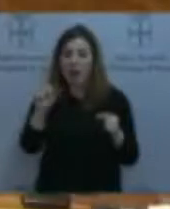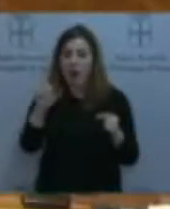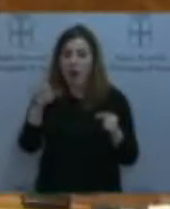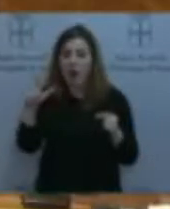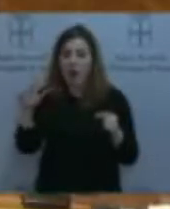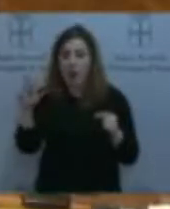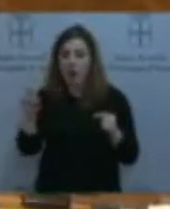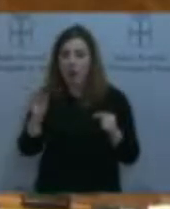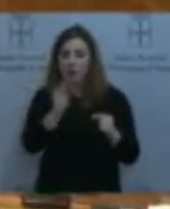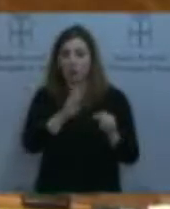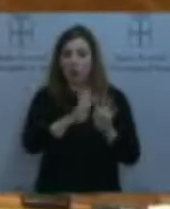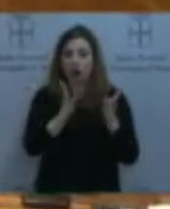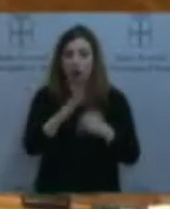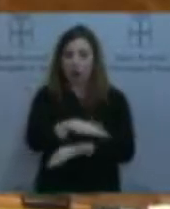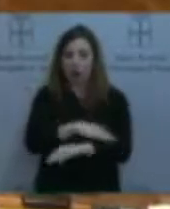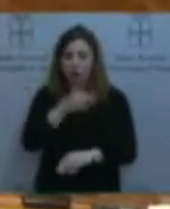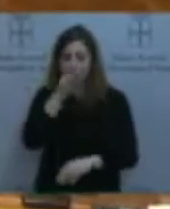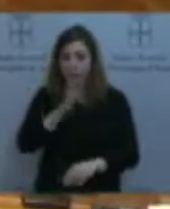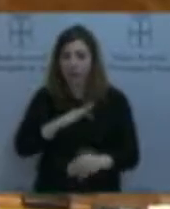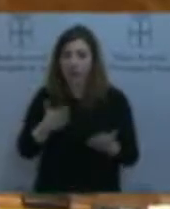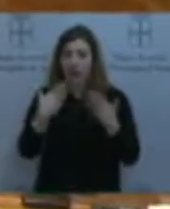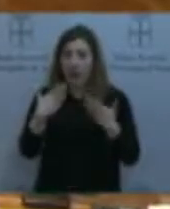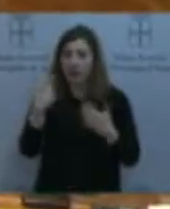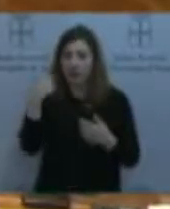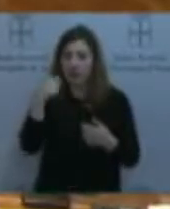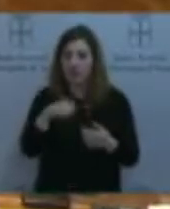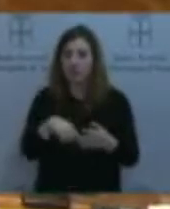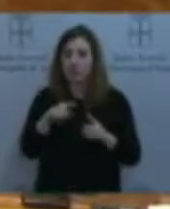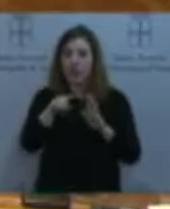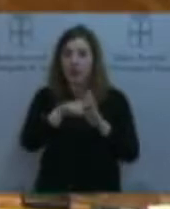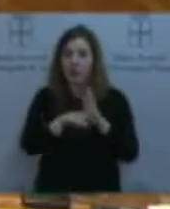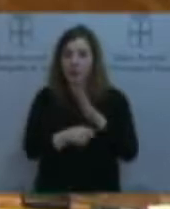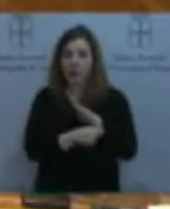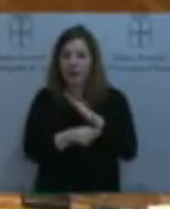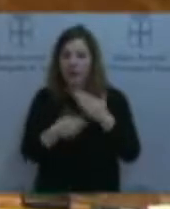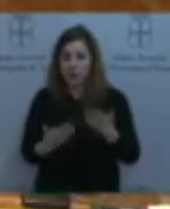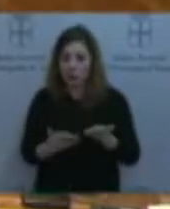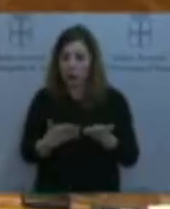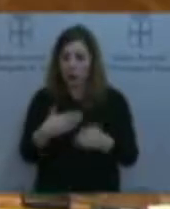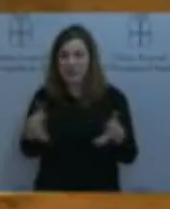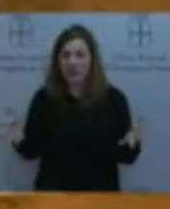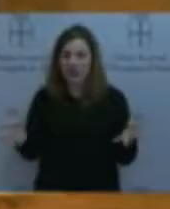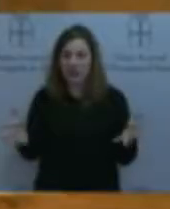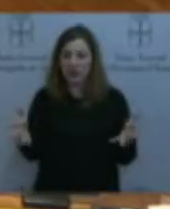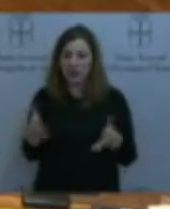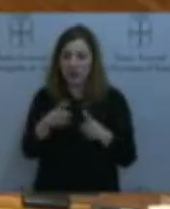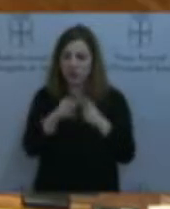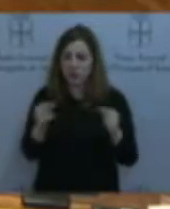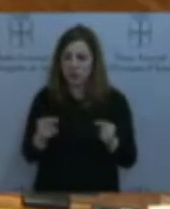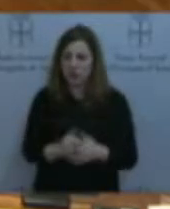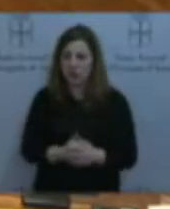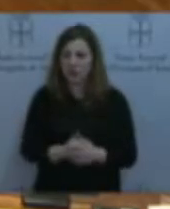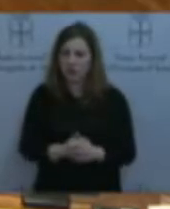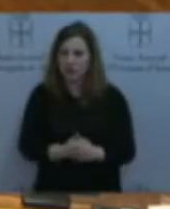Gracias, señor presidente. ¿Qué medidas tiene pensado llevar a cabo el Gobierno para recuperar la ganadería extensiva en Asturias? Gracias, señor